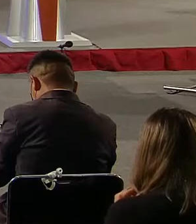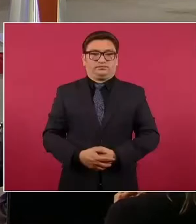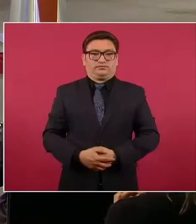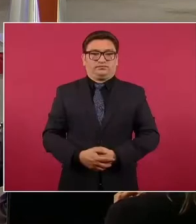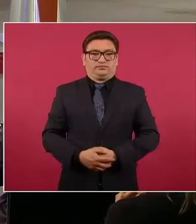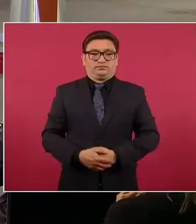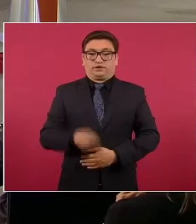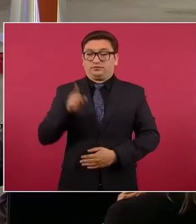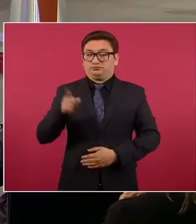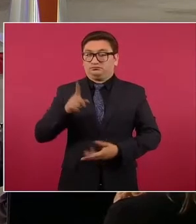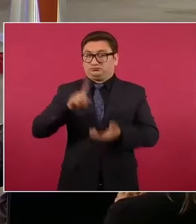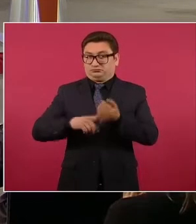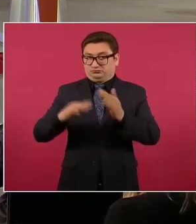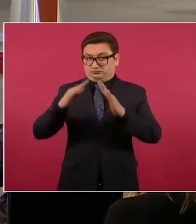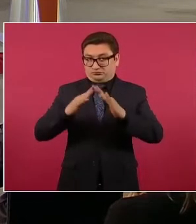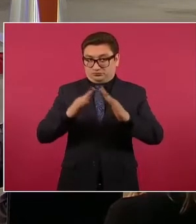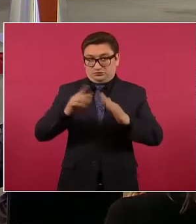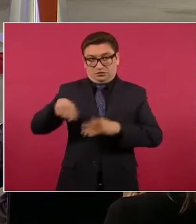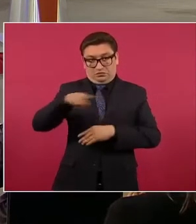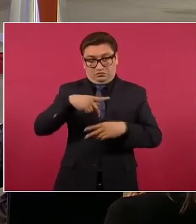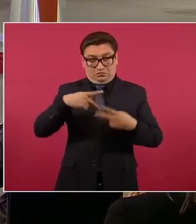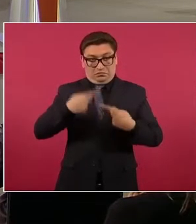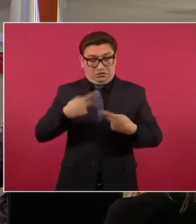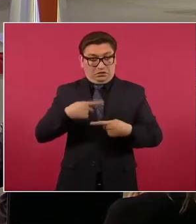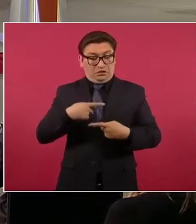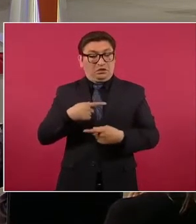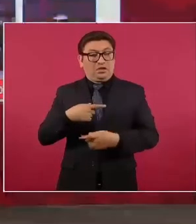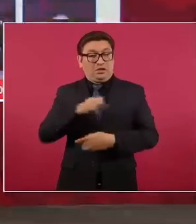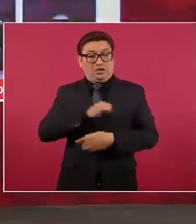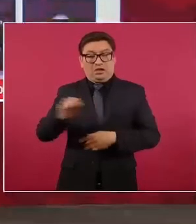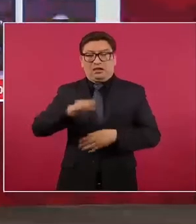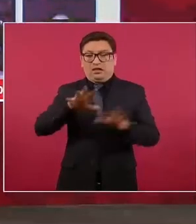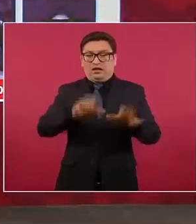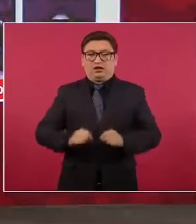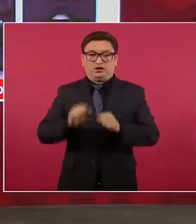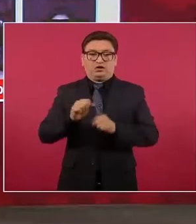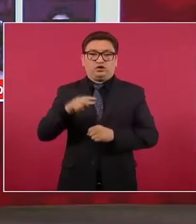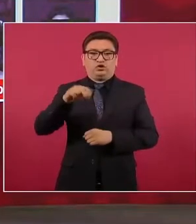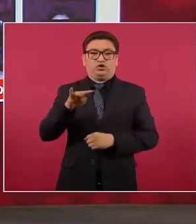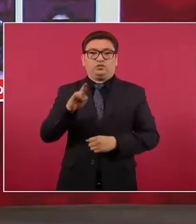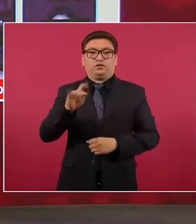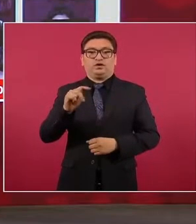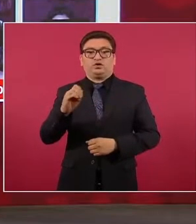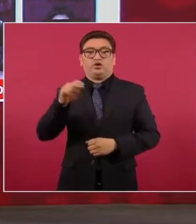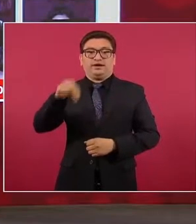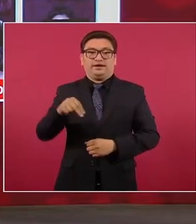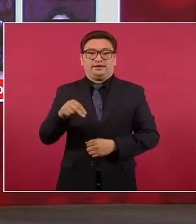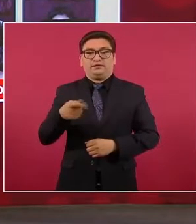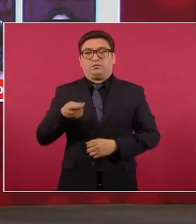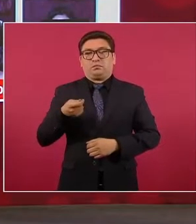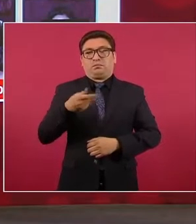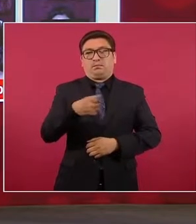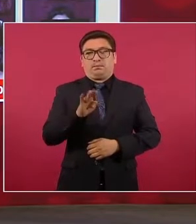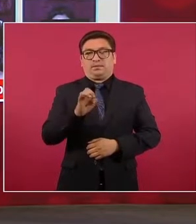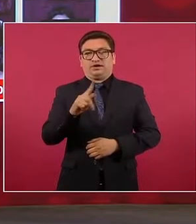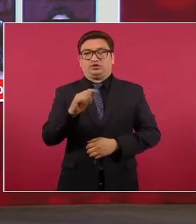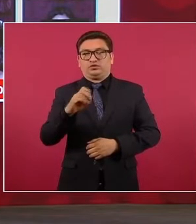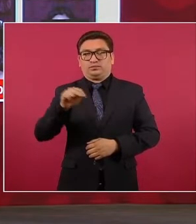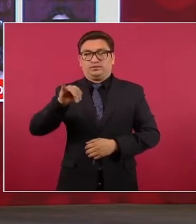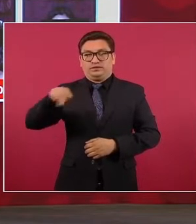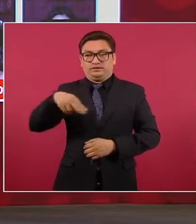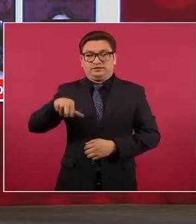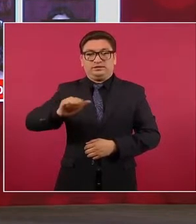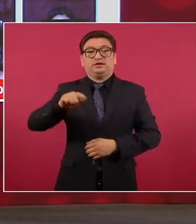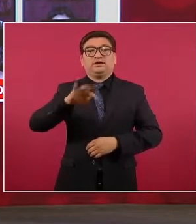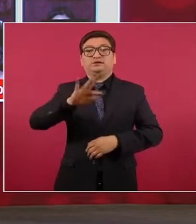controlado por la delincuencia organizada, logrando la detención de Norberto N., alias Beto Piña, presunto jefe de